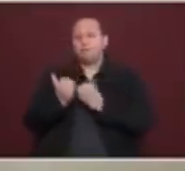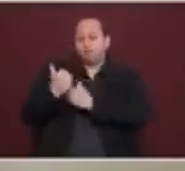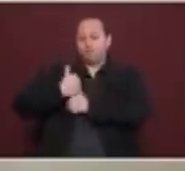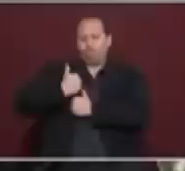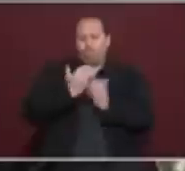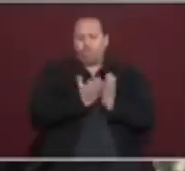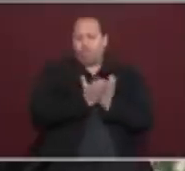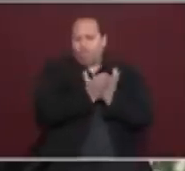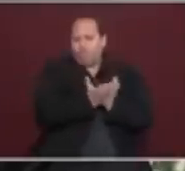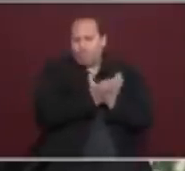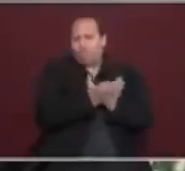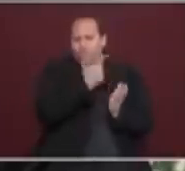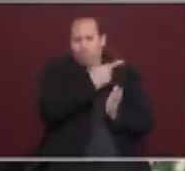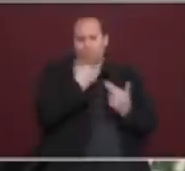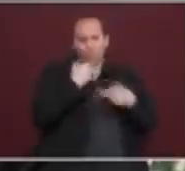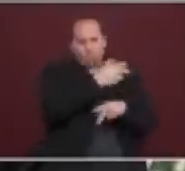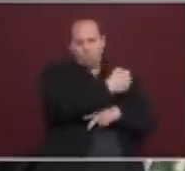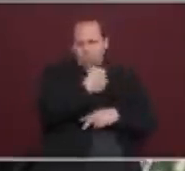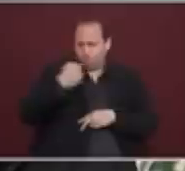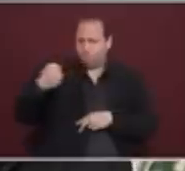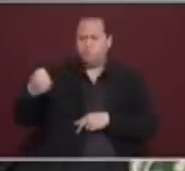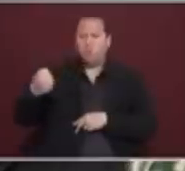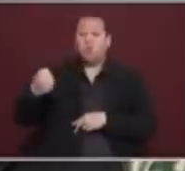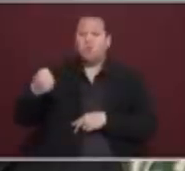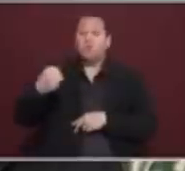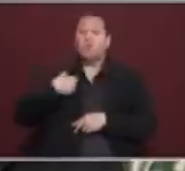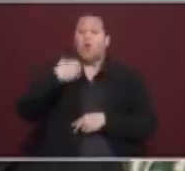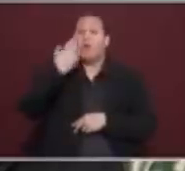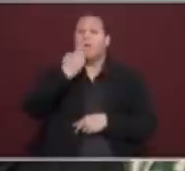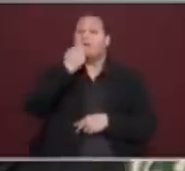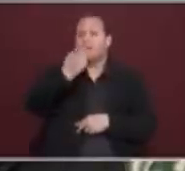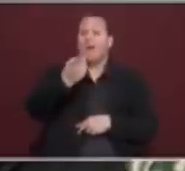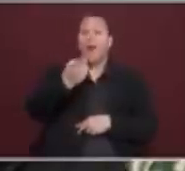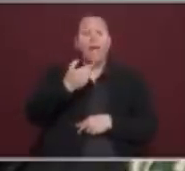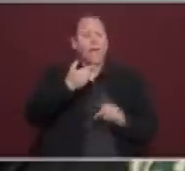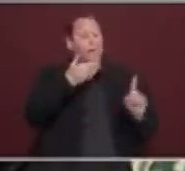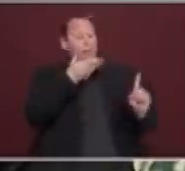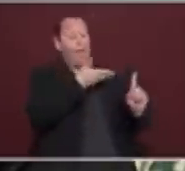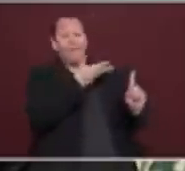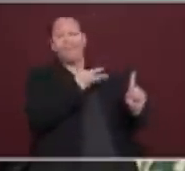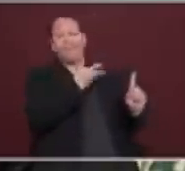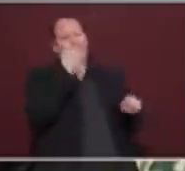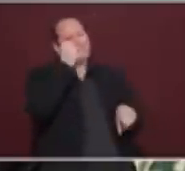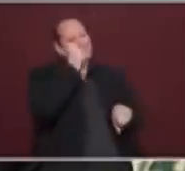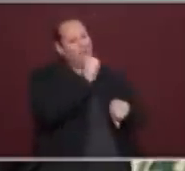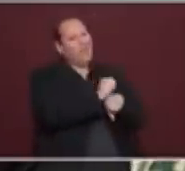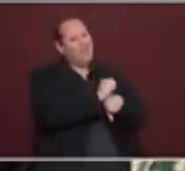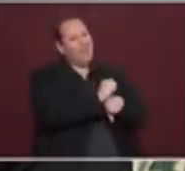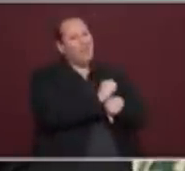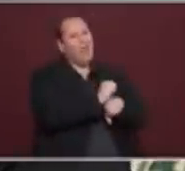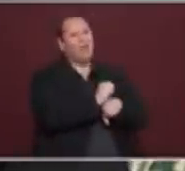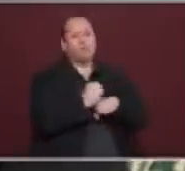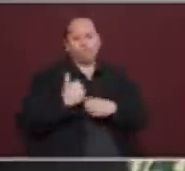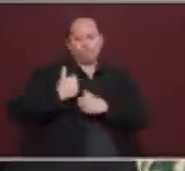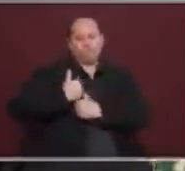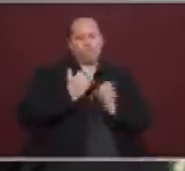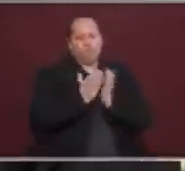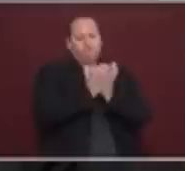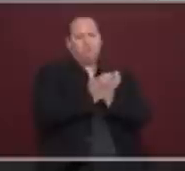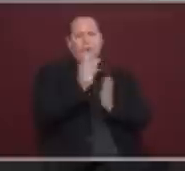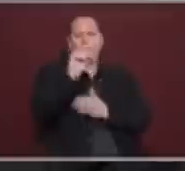y quiero decir que aquí está con nosotros el secretario de marina este el